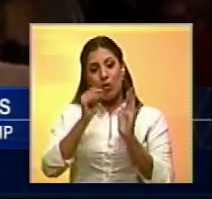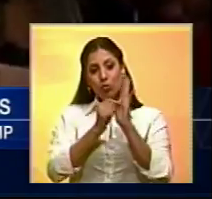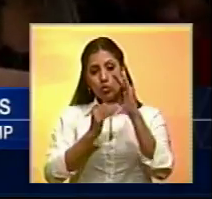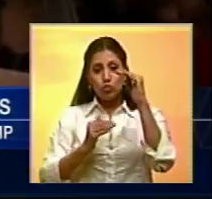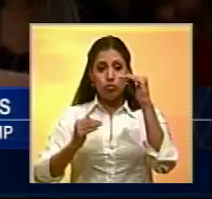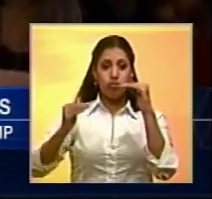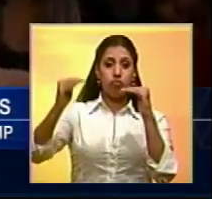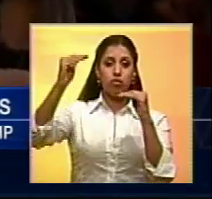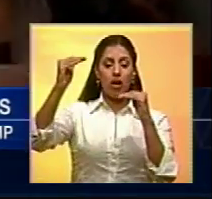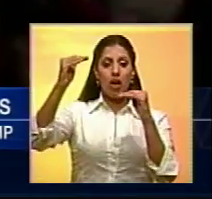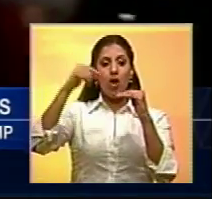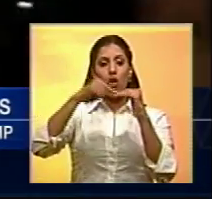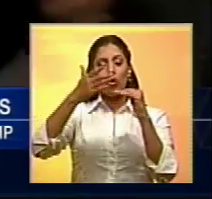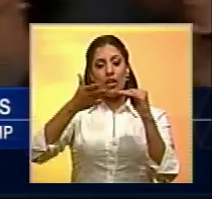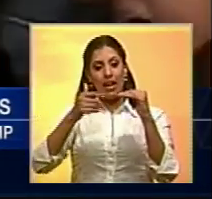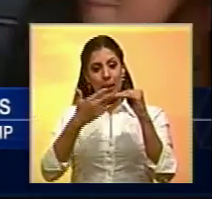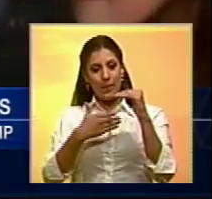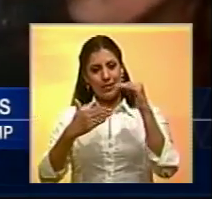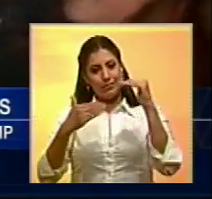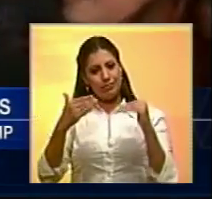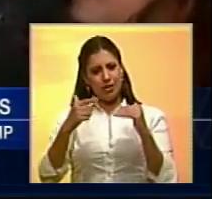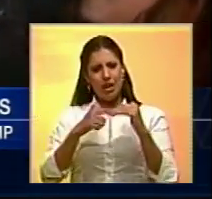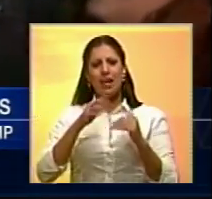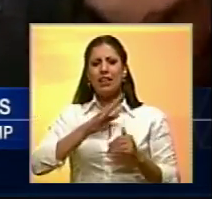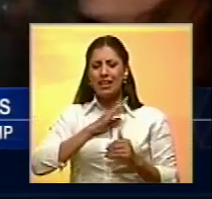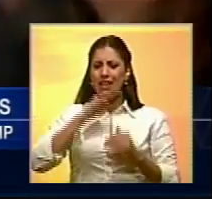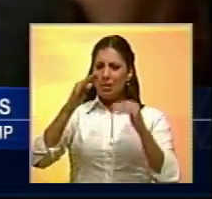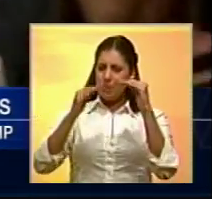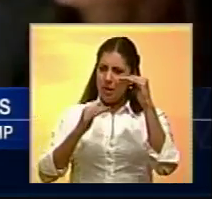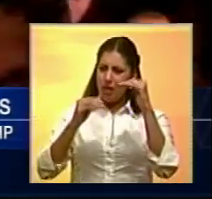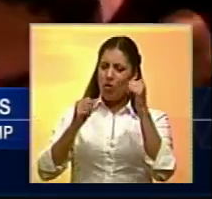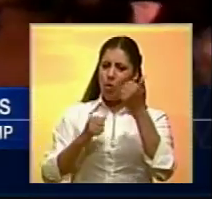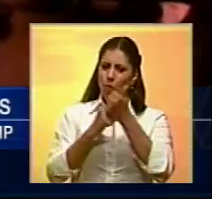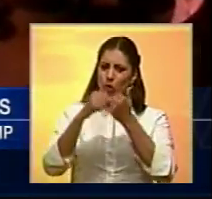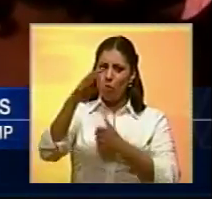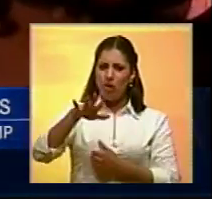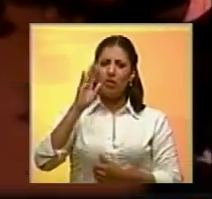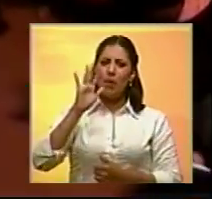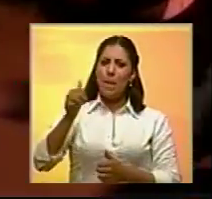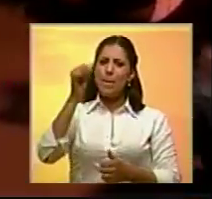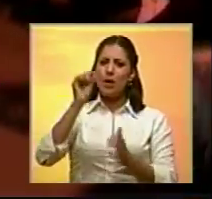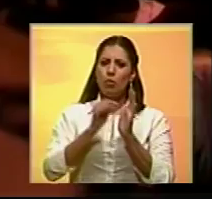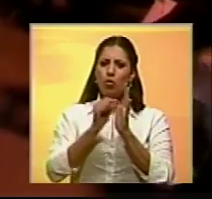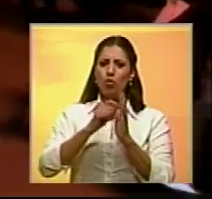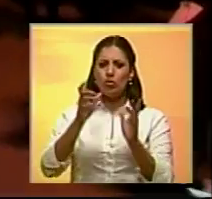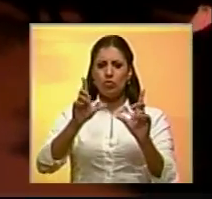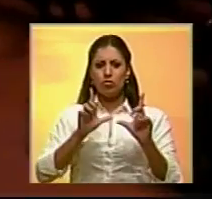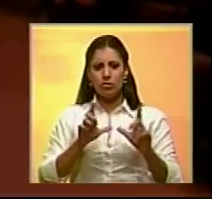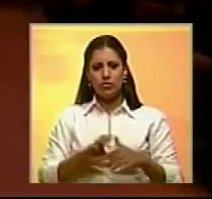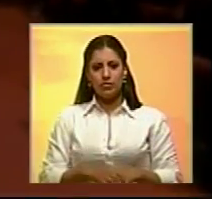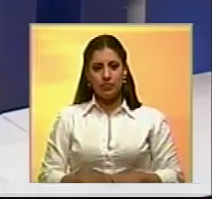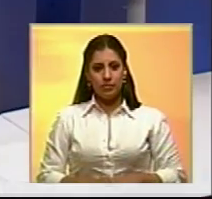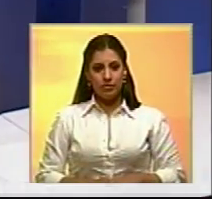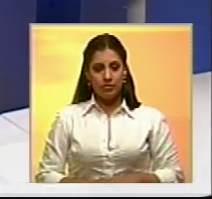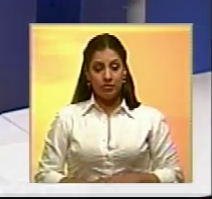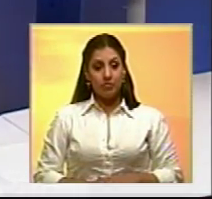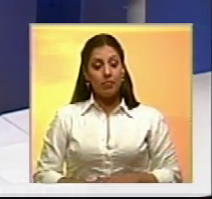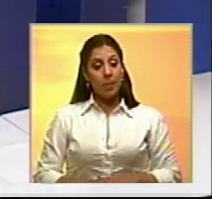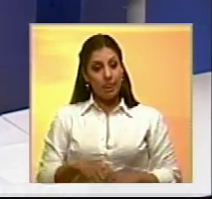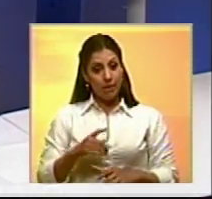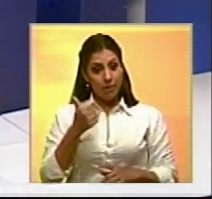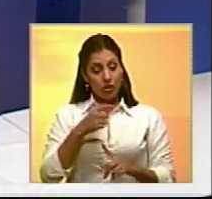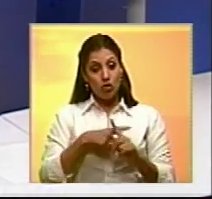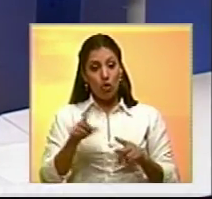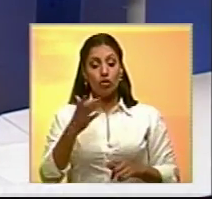márgenes frente al electo presidente, quien pese a tener menor apoyo popular consiguió más delegados electorales. Entre